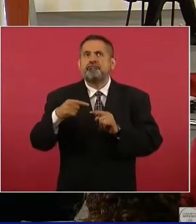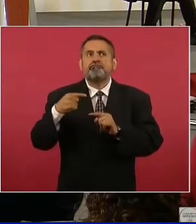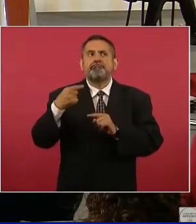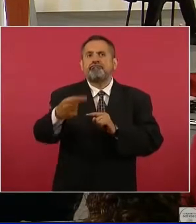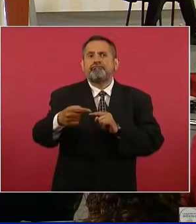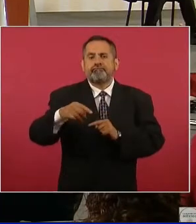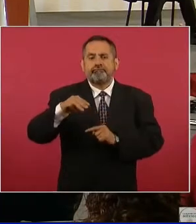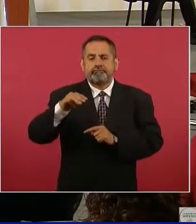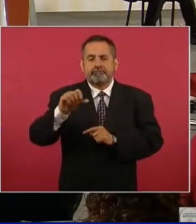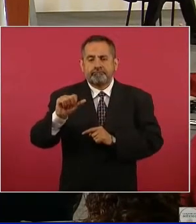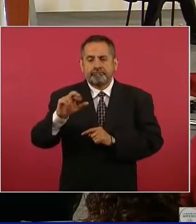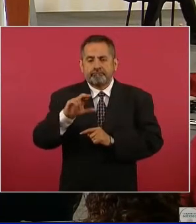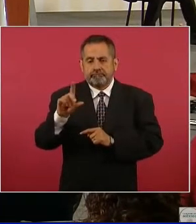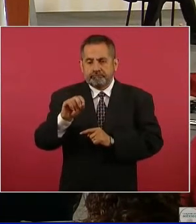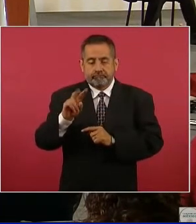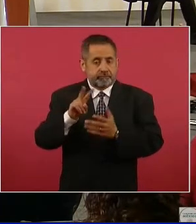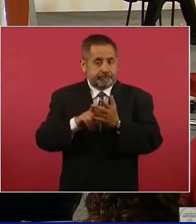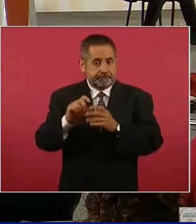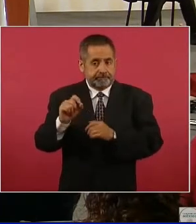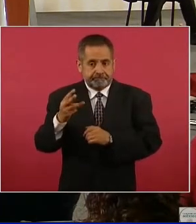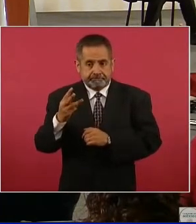el año 23